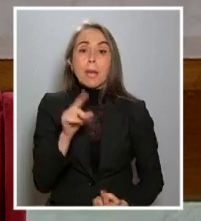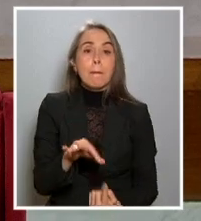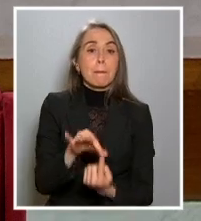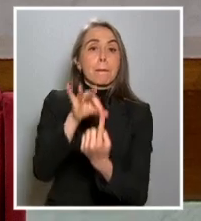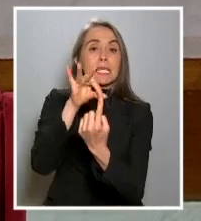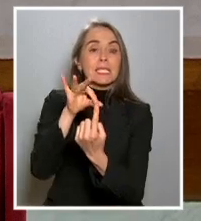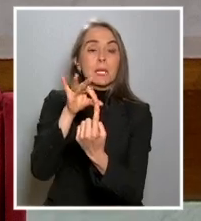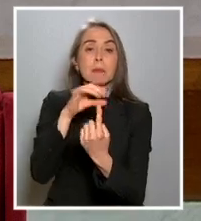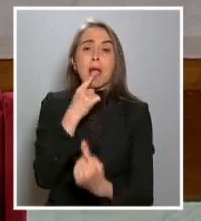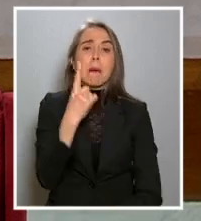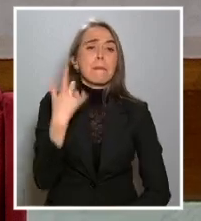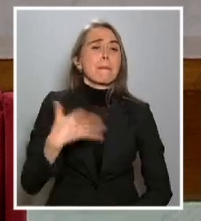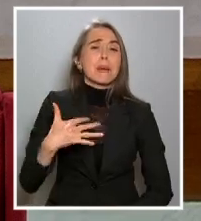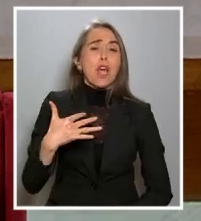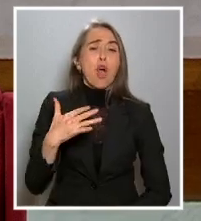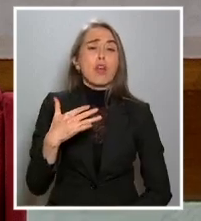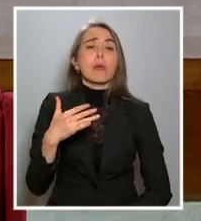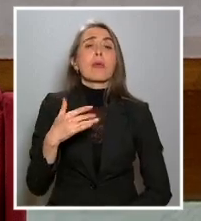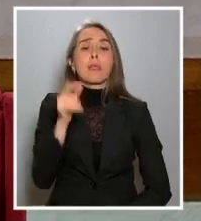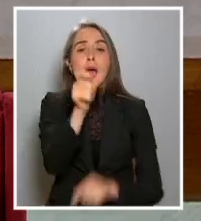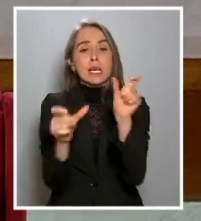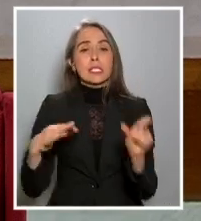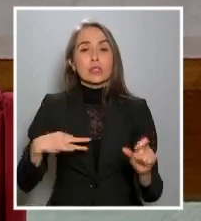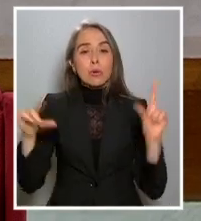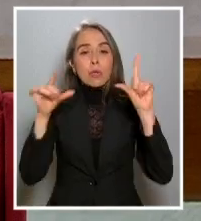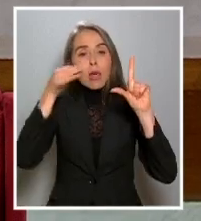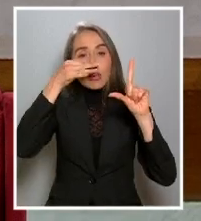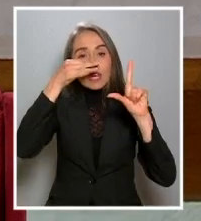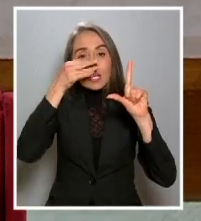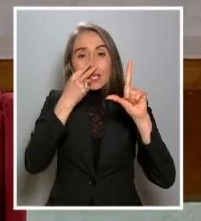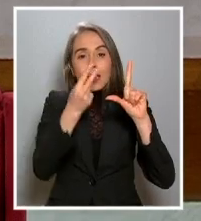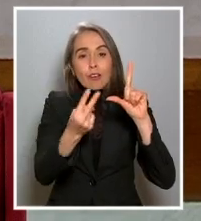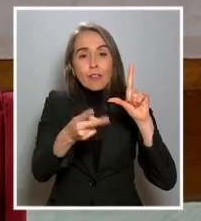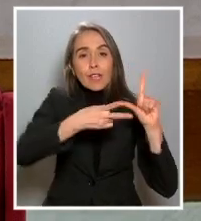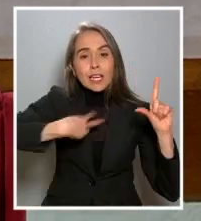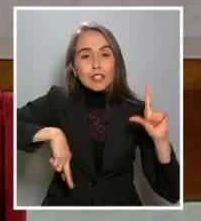principal prioridad de los ciudadanos que nos están viendo el día de hoy.